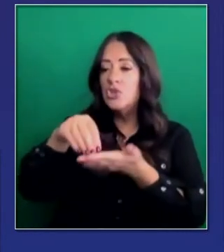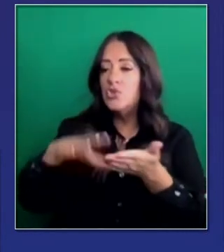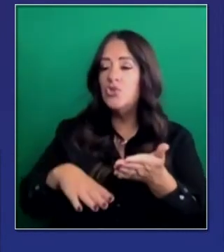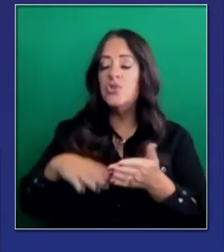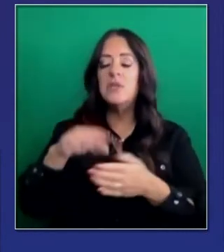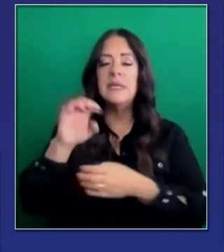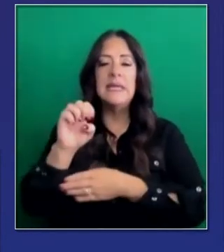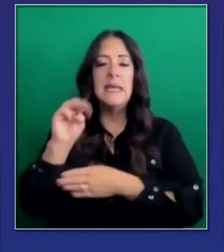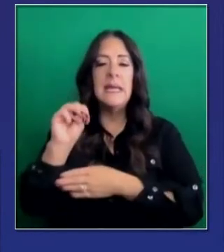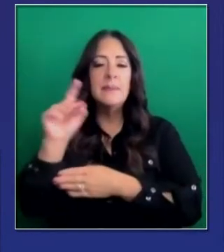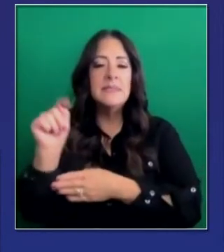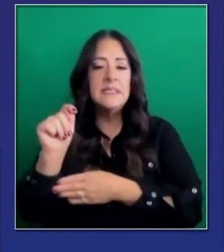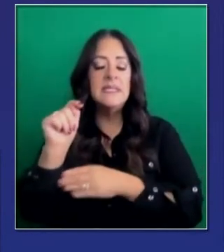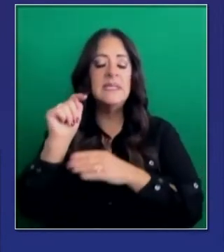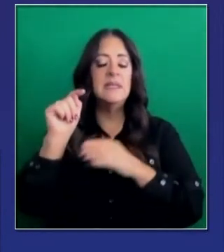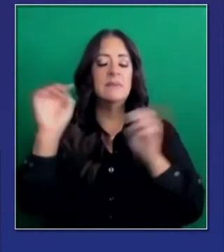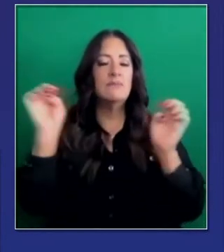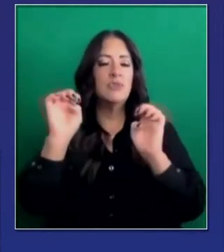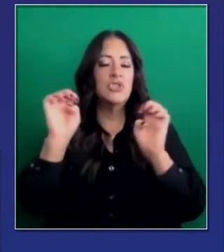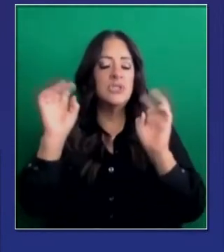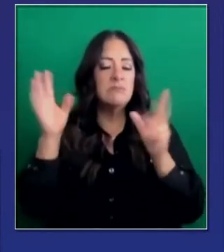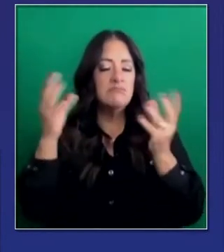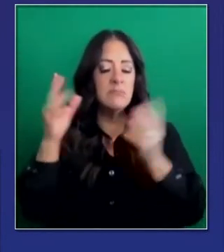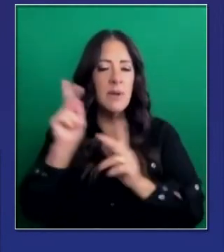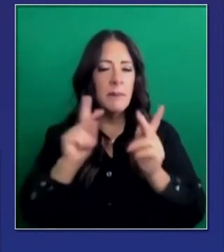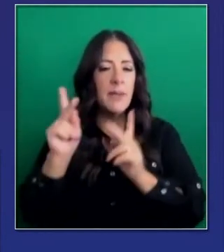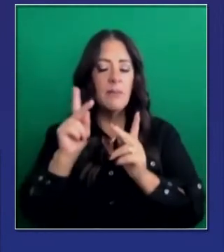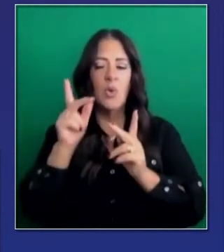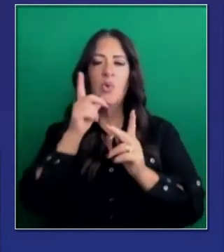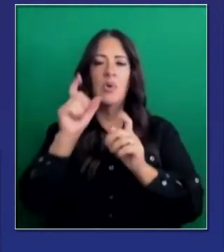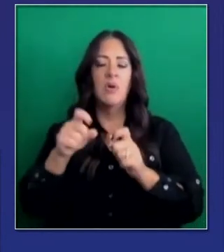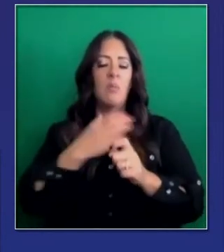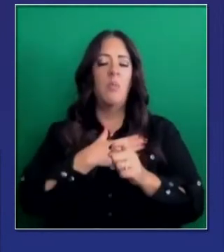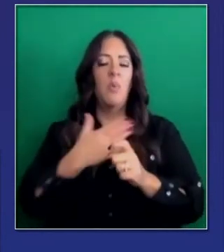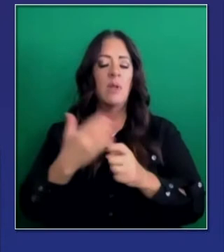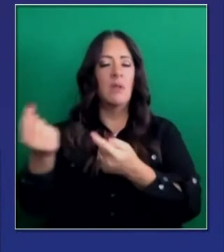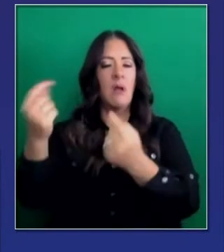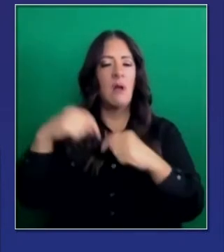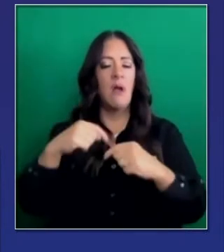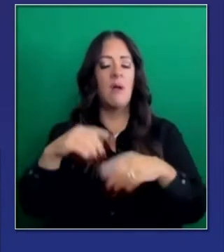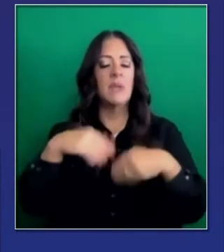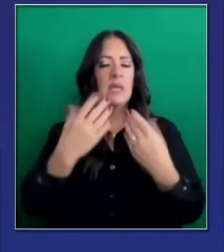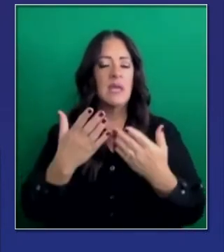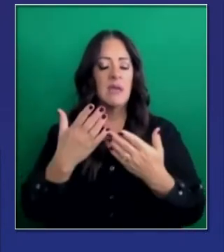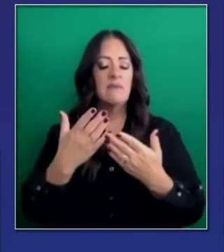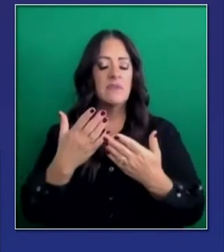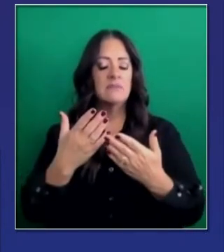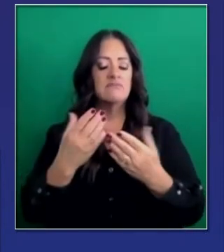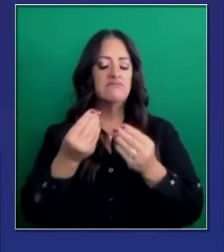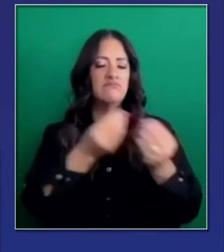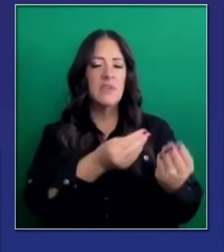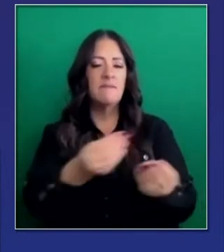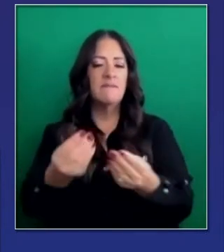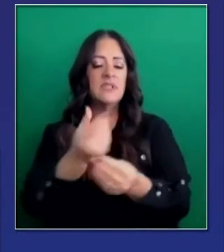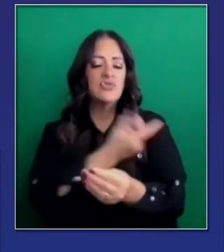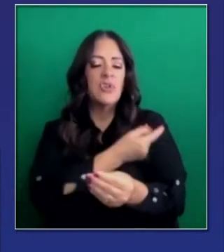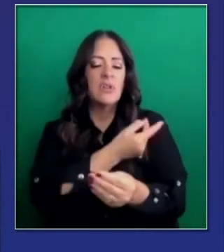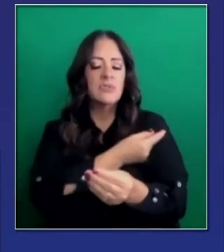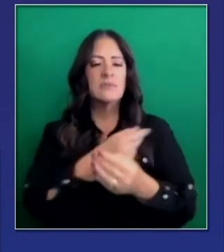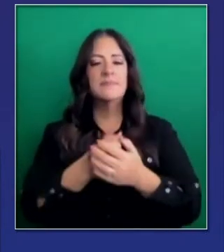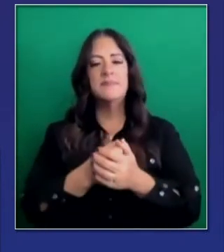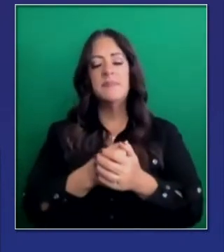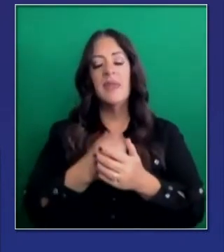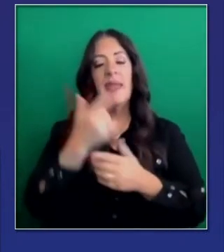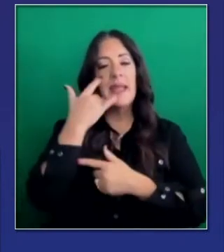sobre los estudiantes de enfermería paramédicos y otros que pueden ayudar en el frente de la vacunación y varias